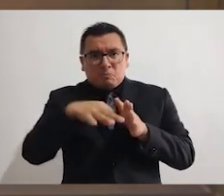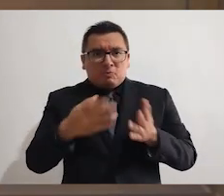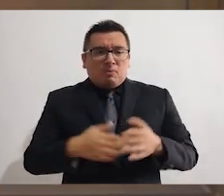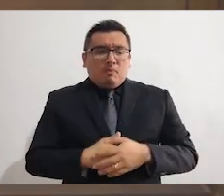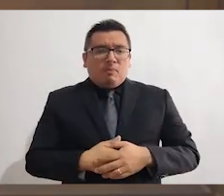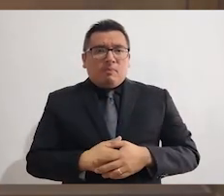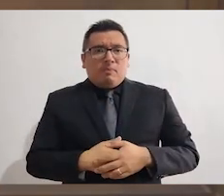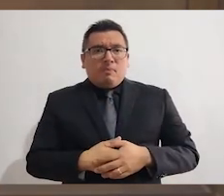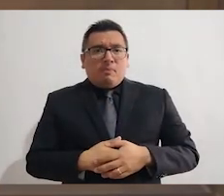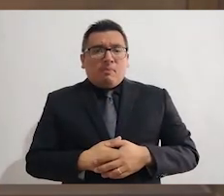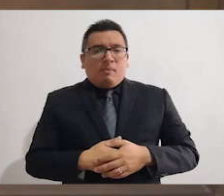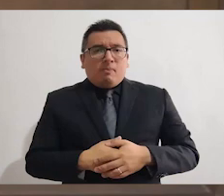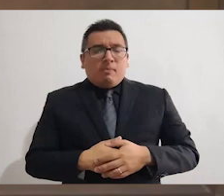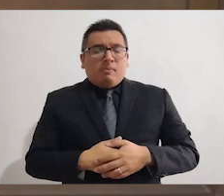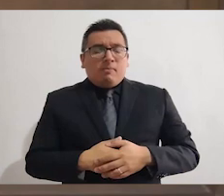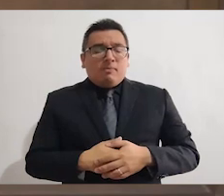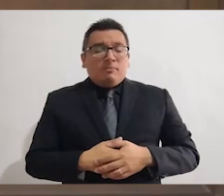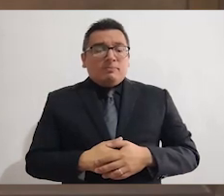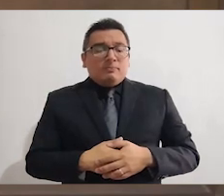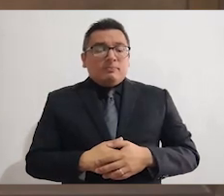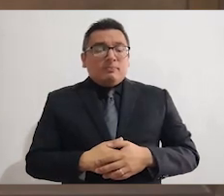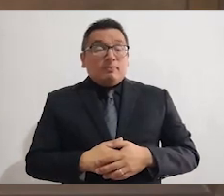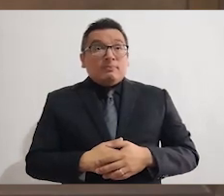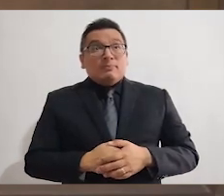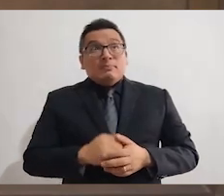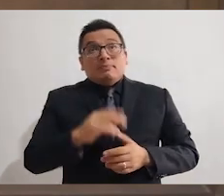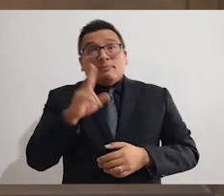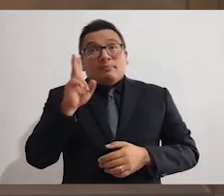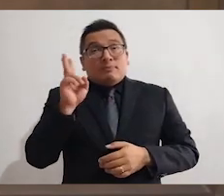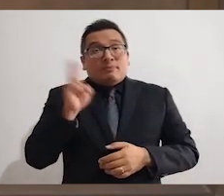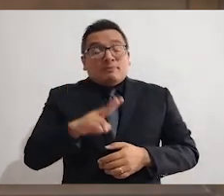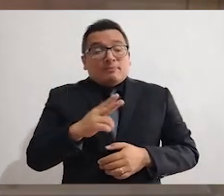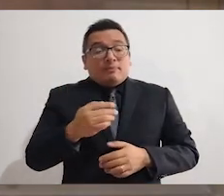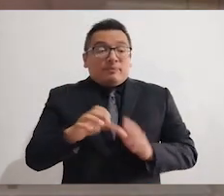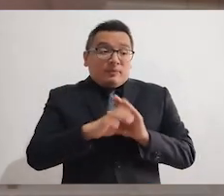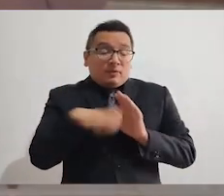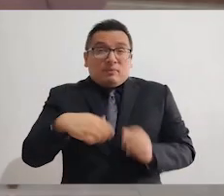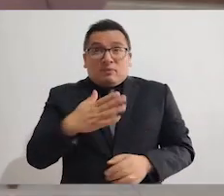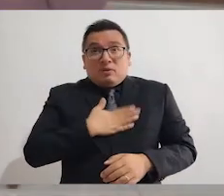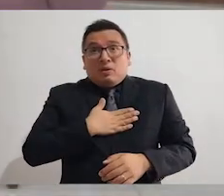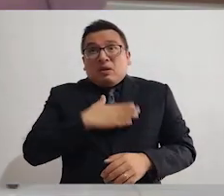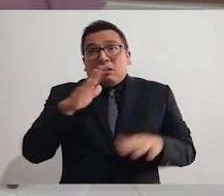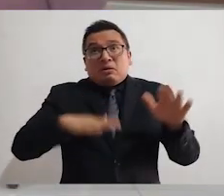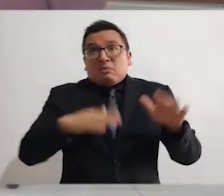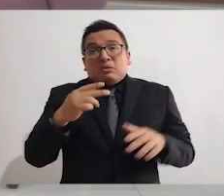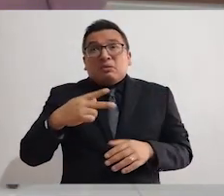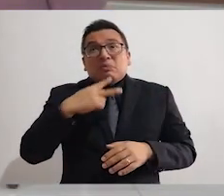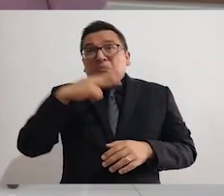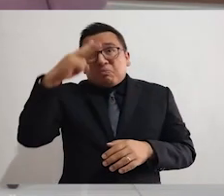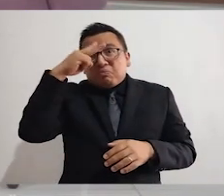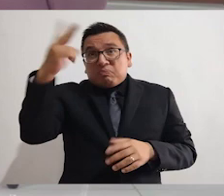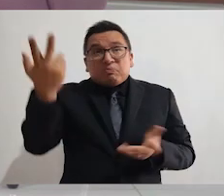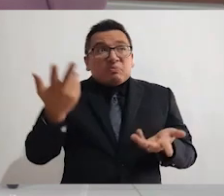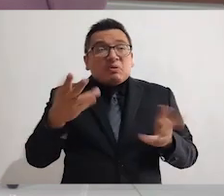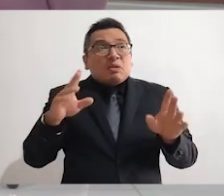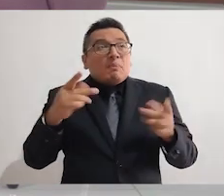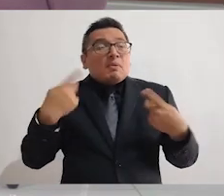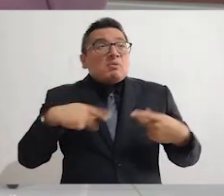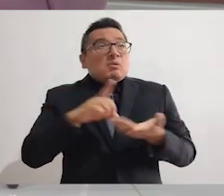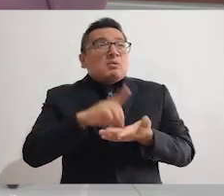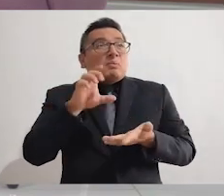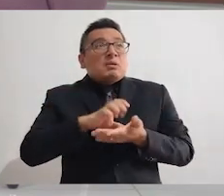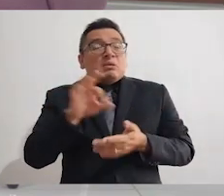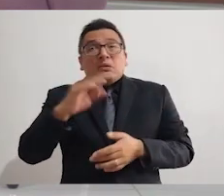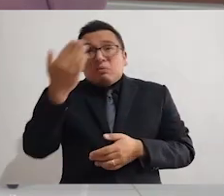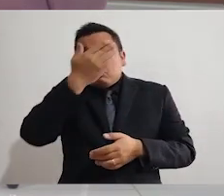votar. Como sociedad, la verdad es que, y me incluyo yo, hablo en primera persona, somos muy ignorantes en este tema y a veces hay algún